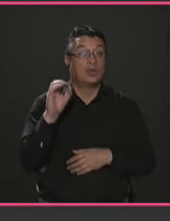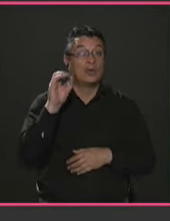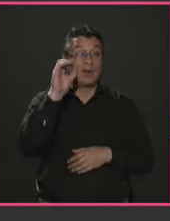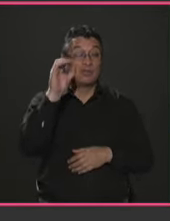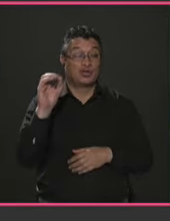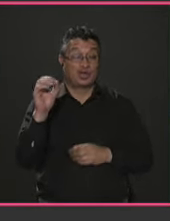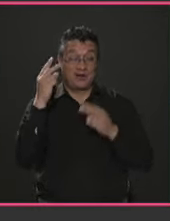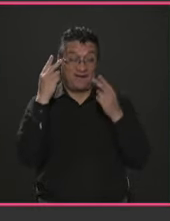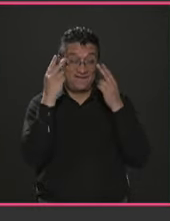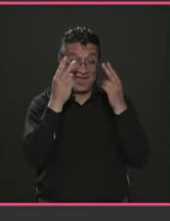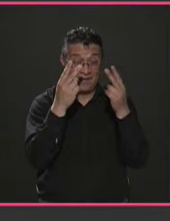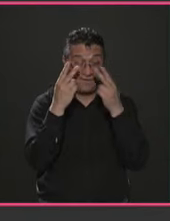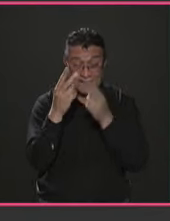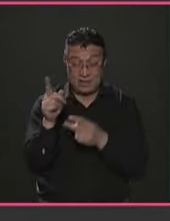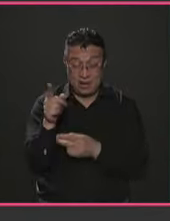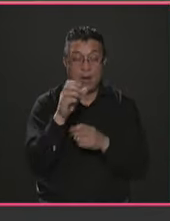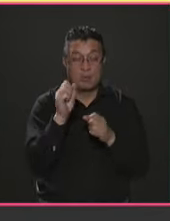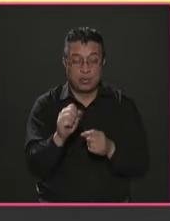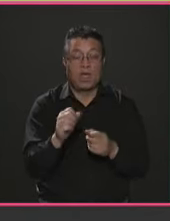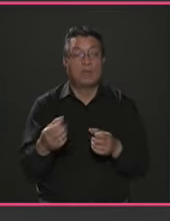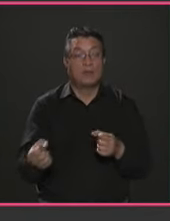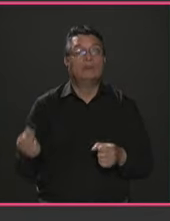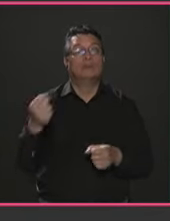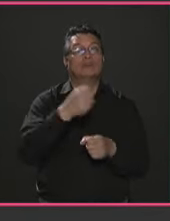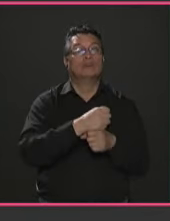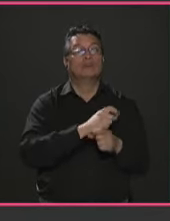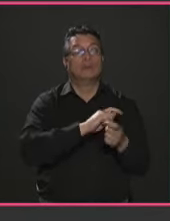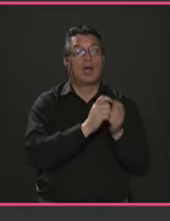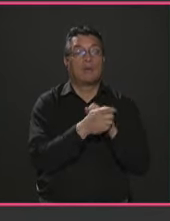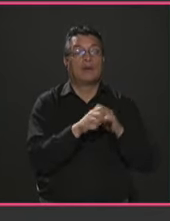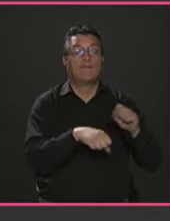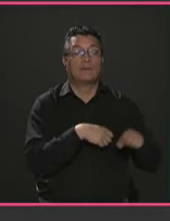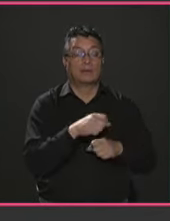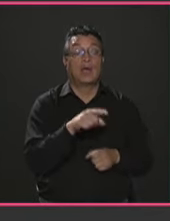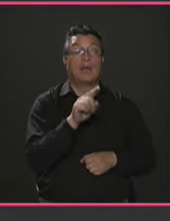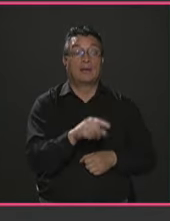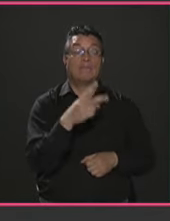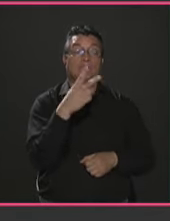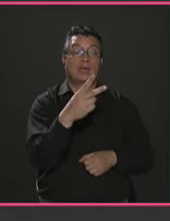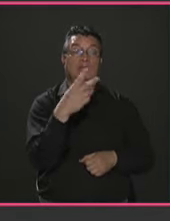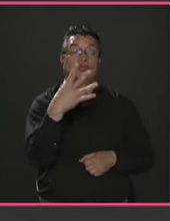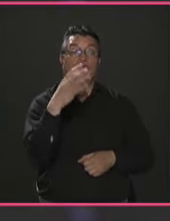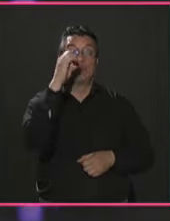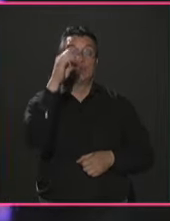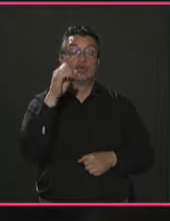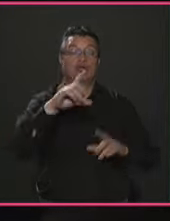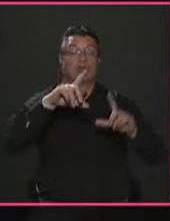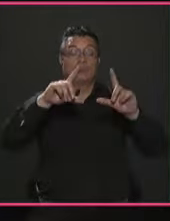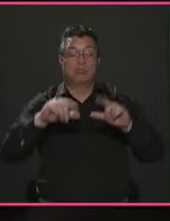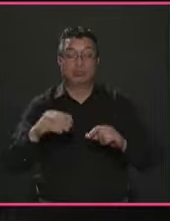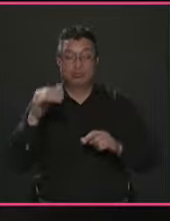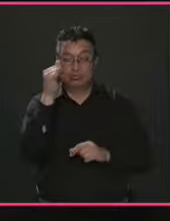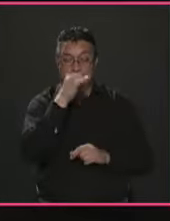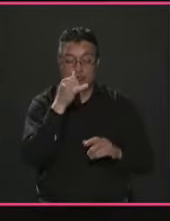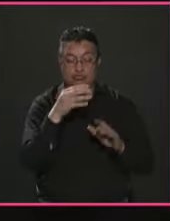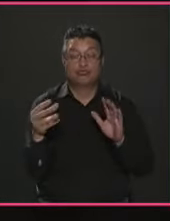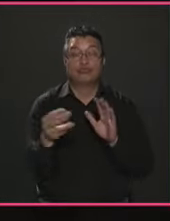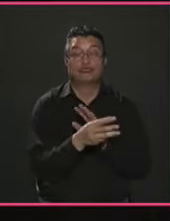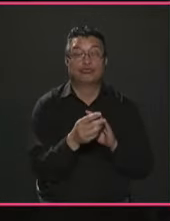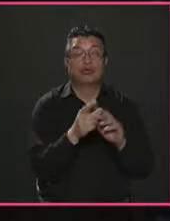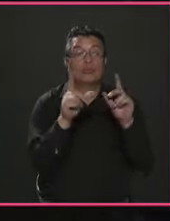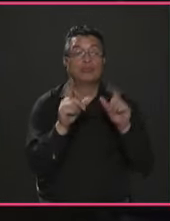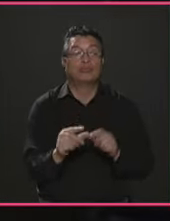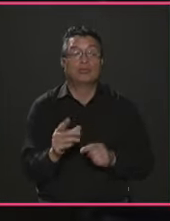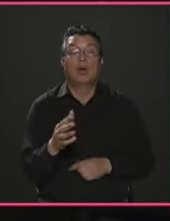de los viajes que hacían podían reemplazarse y esto llegó al 25% de la reducción de emisiones de carbono Por